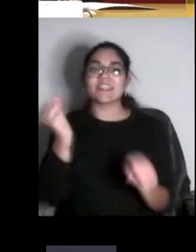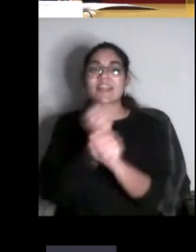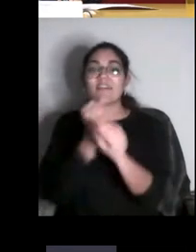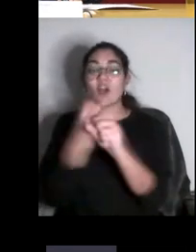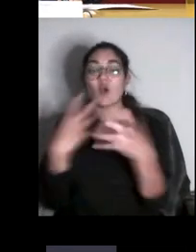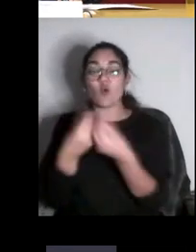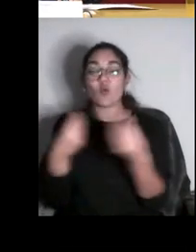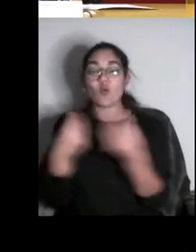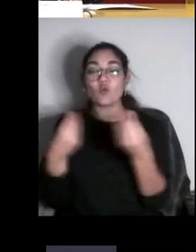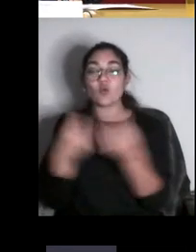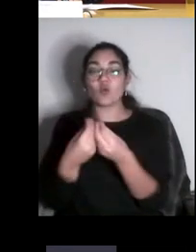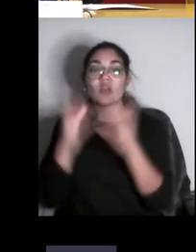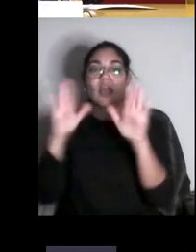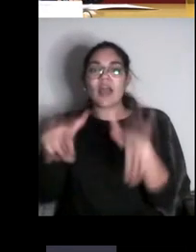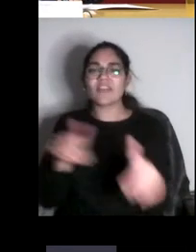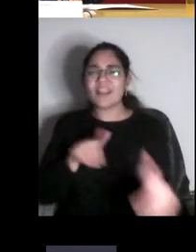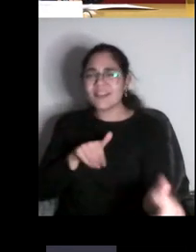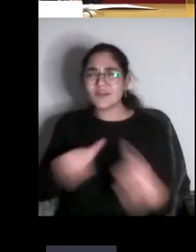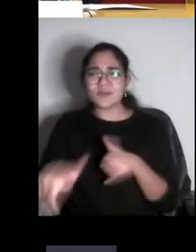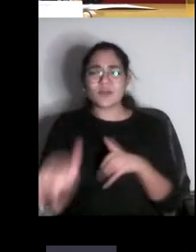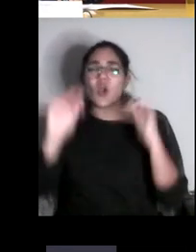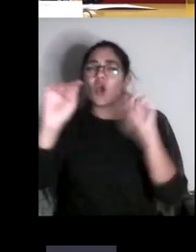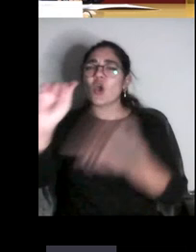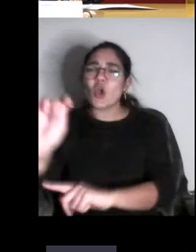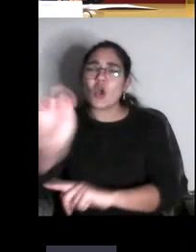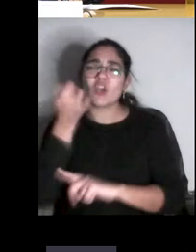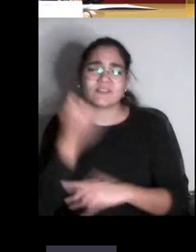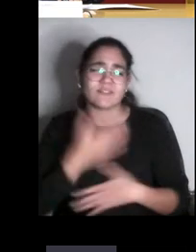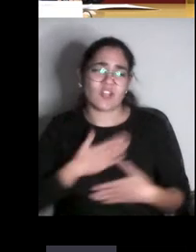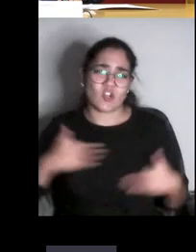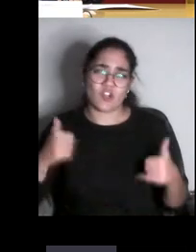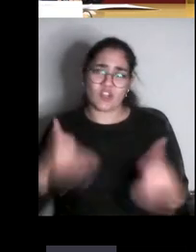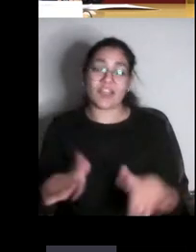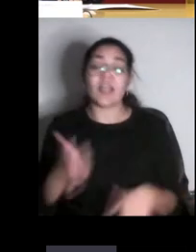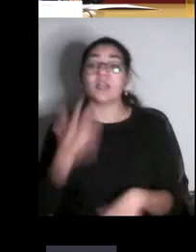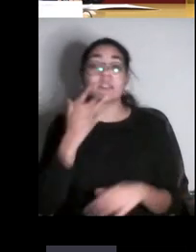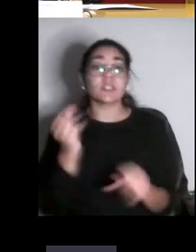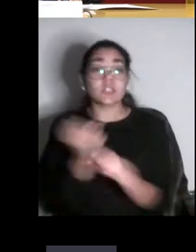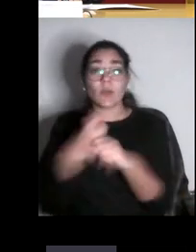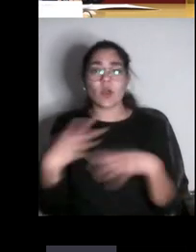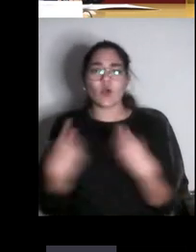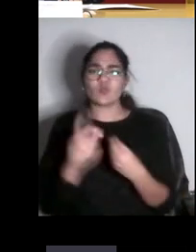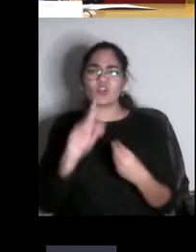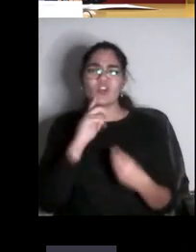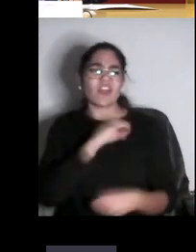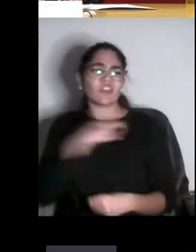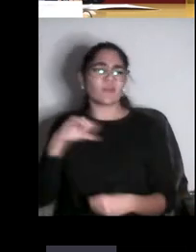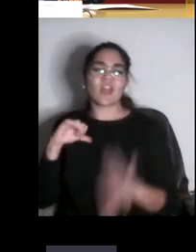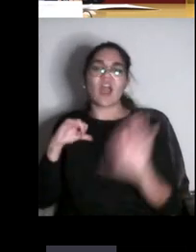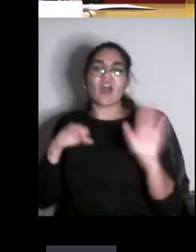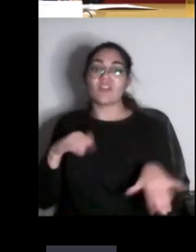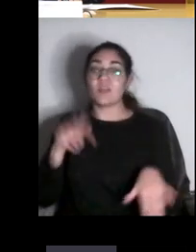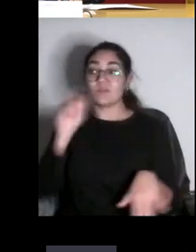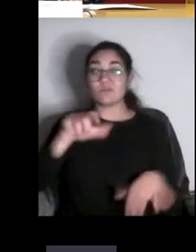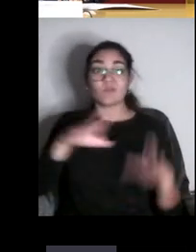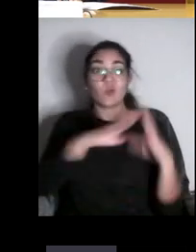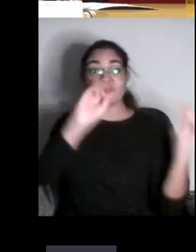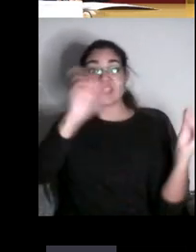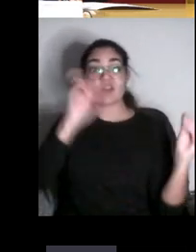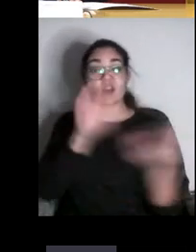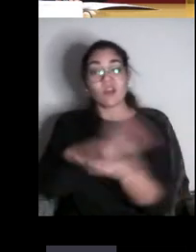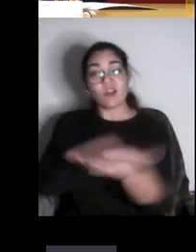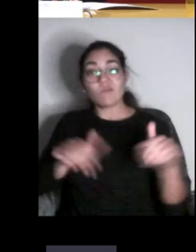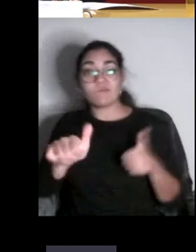lejos. Y en caso contrario nos adelantarán y nos dejarán atrás y sobre todo no podremos servir a